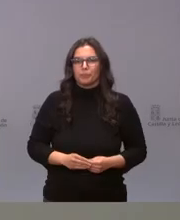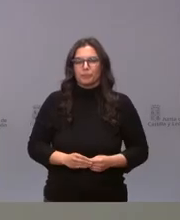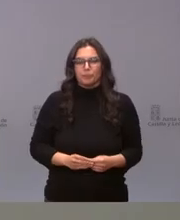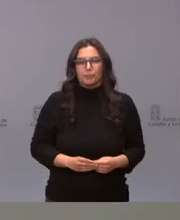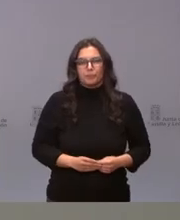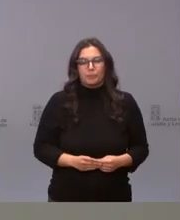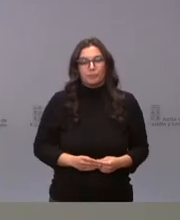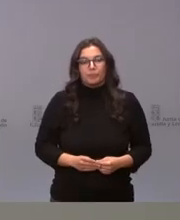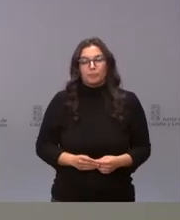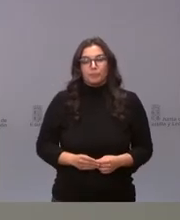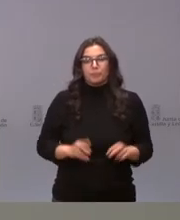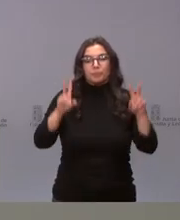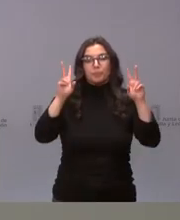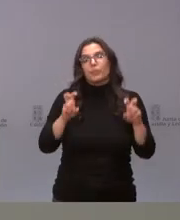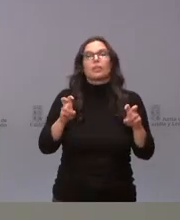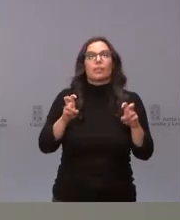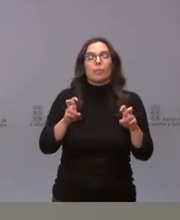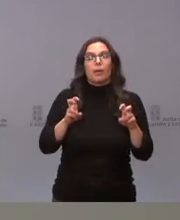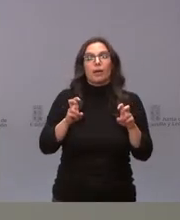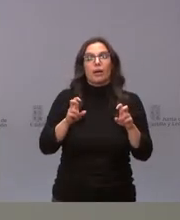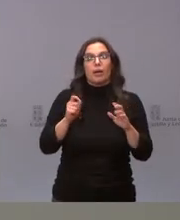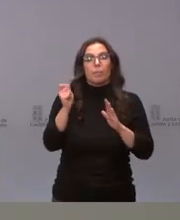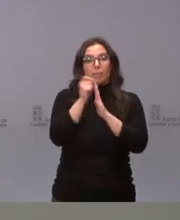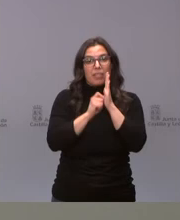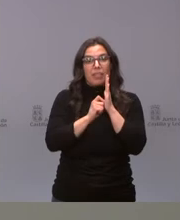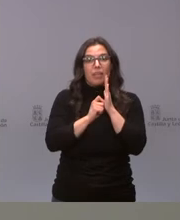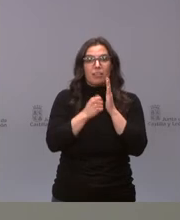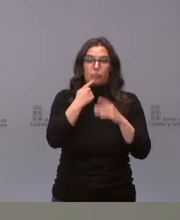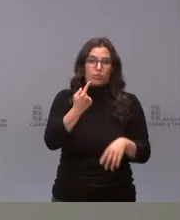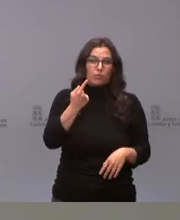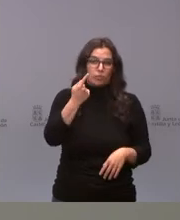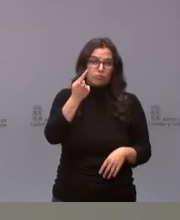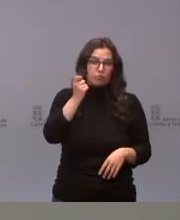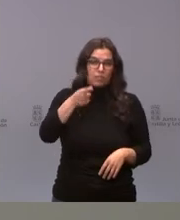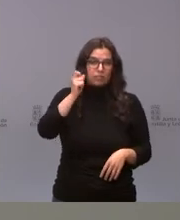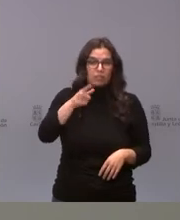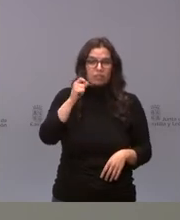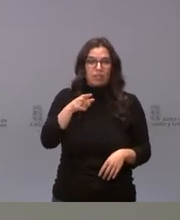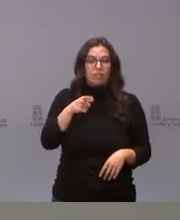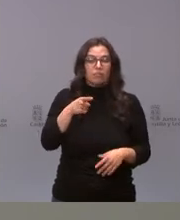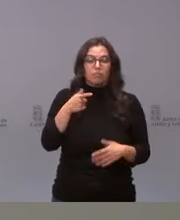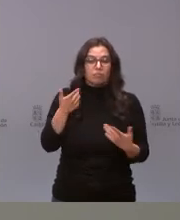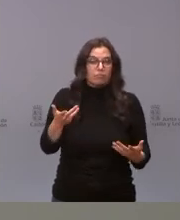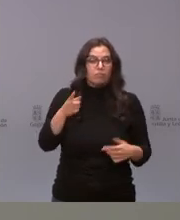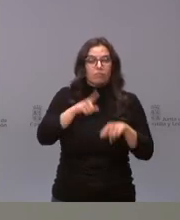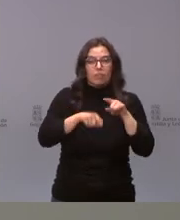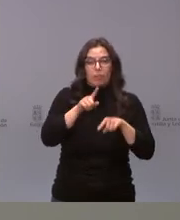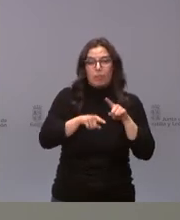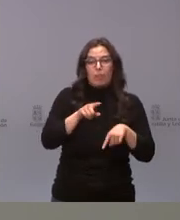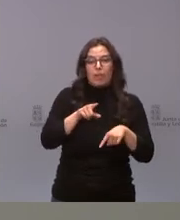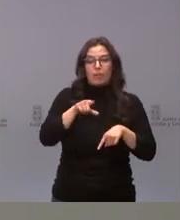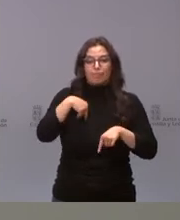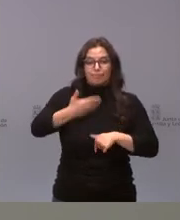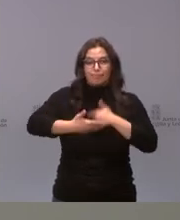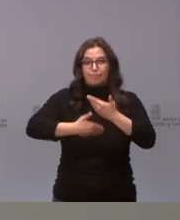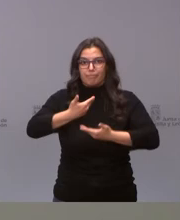Bueno, en relación a las medidas, como hemos dicho en reiteradas ocasiones, van a formar parte de lo que vayamos decidiendo y